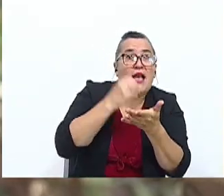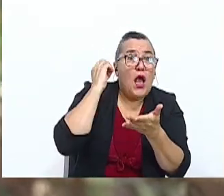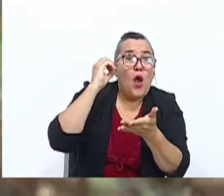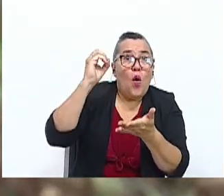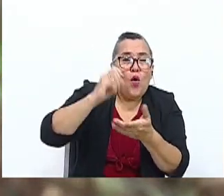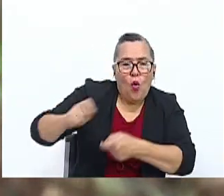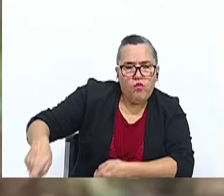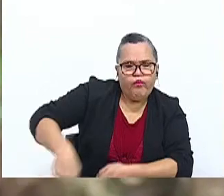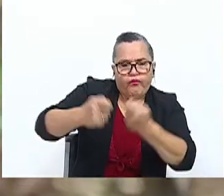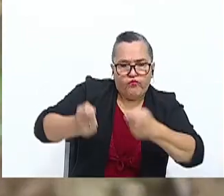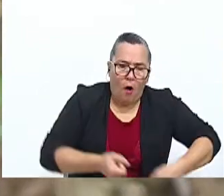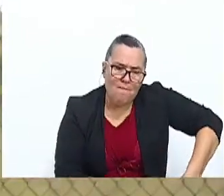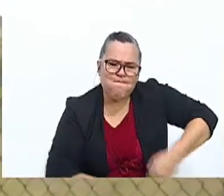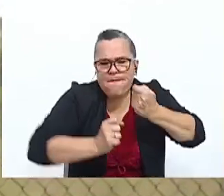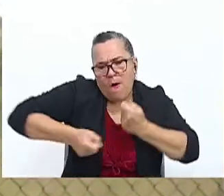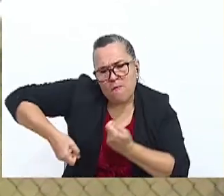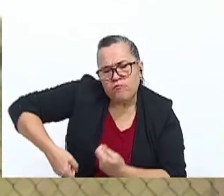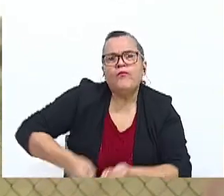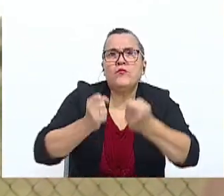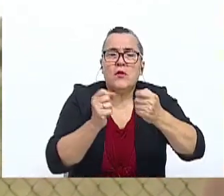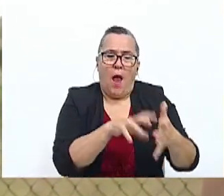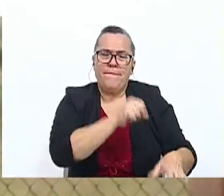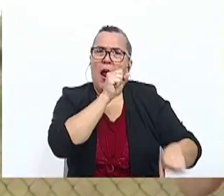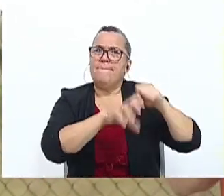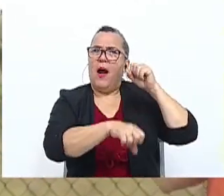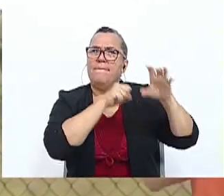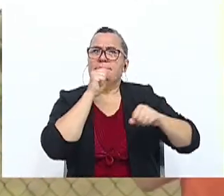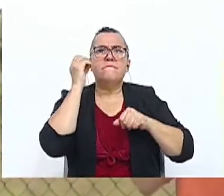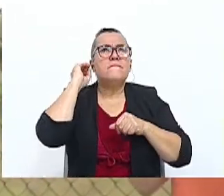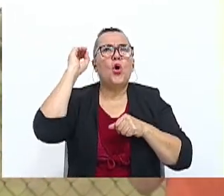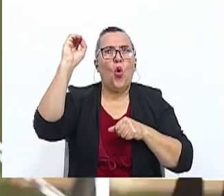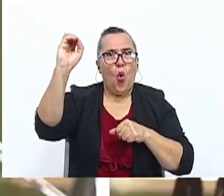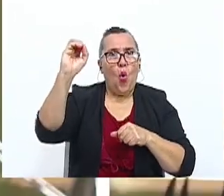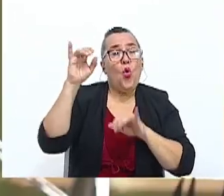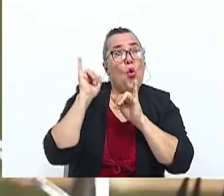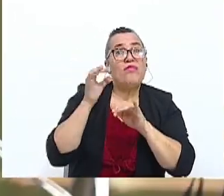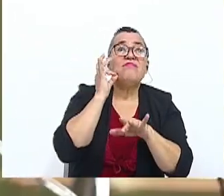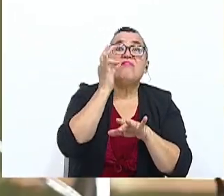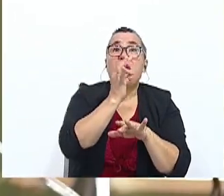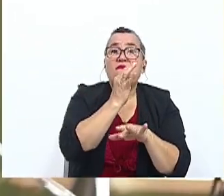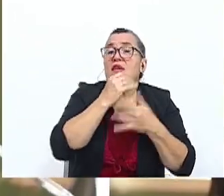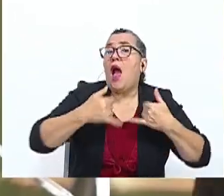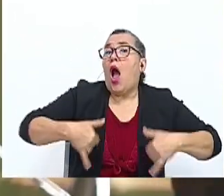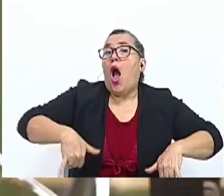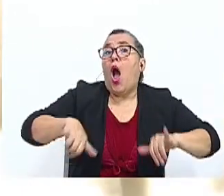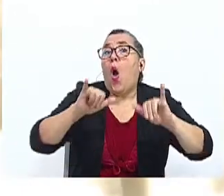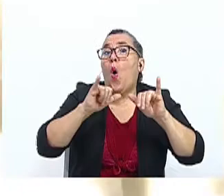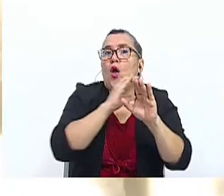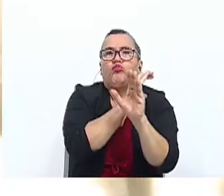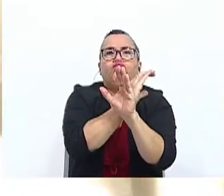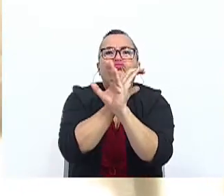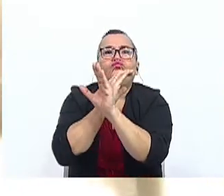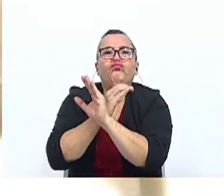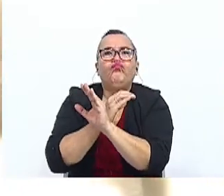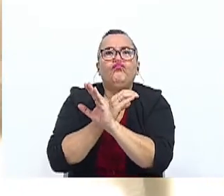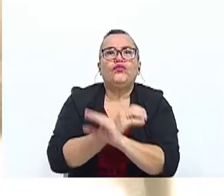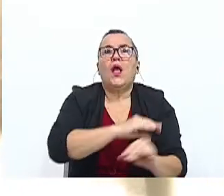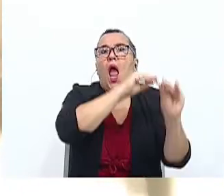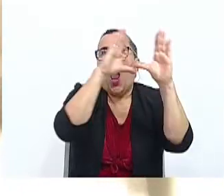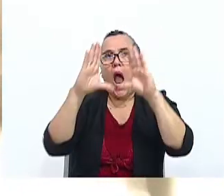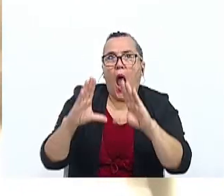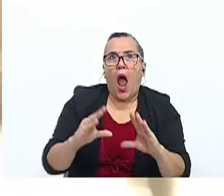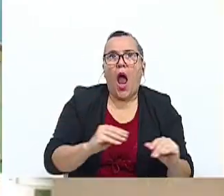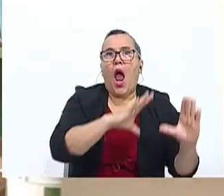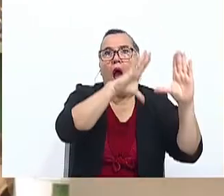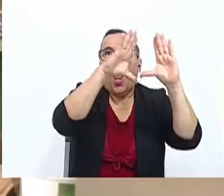extraer oro. Los mineros siguen extrayendo oro de esta finca a pesar de que es custodiada día y noche por un